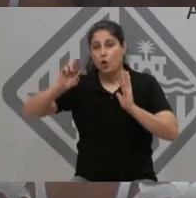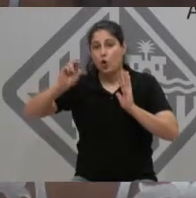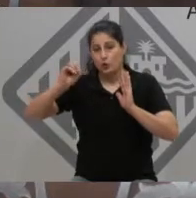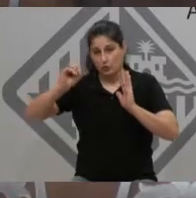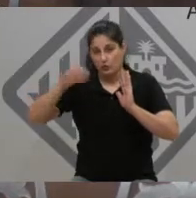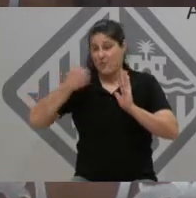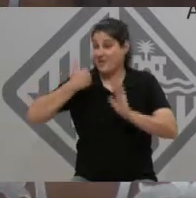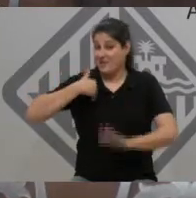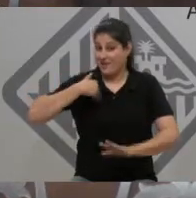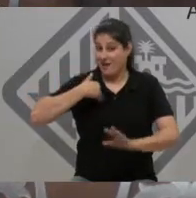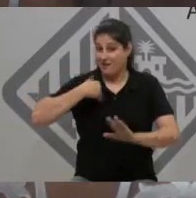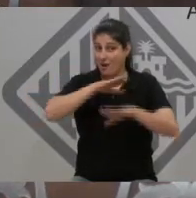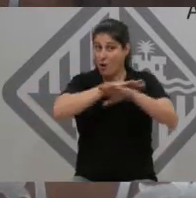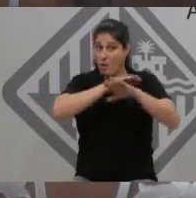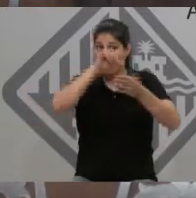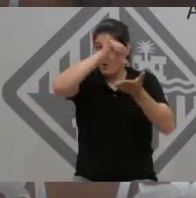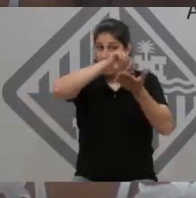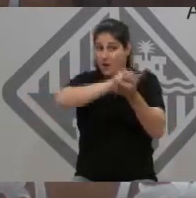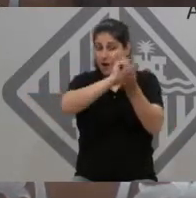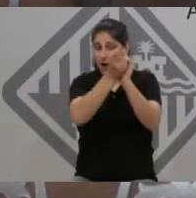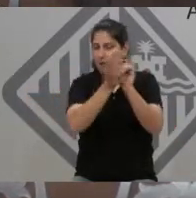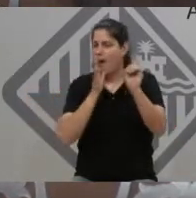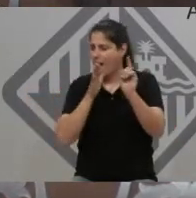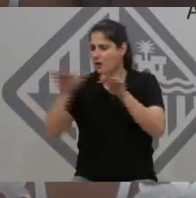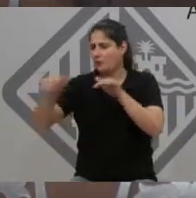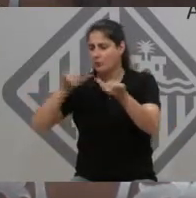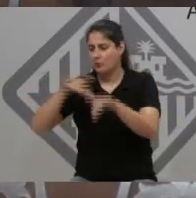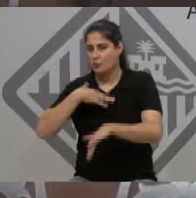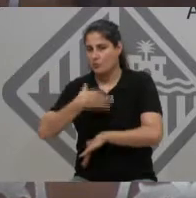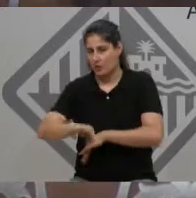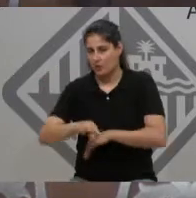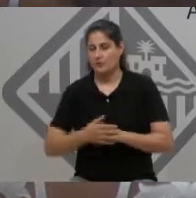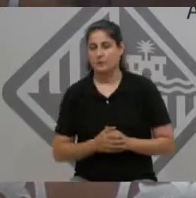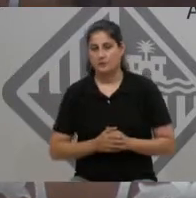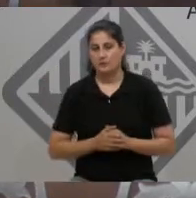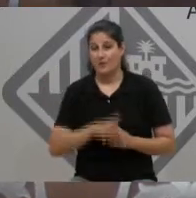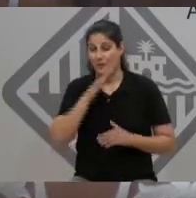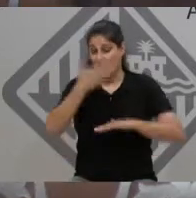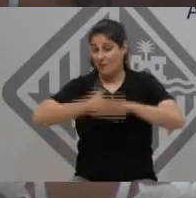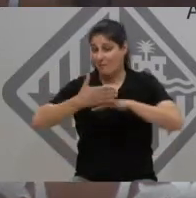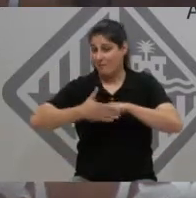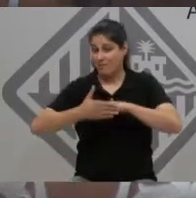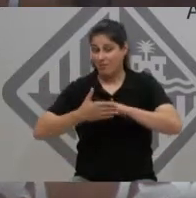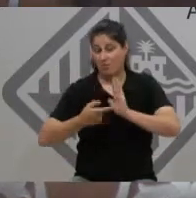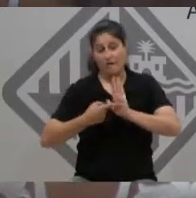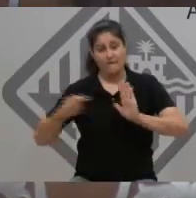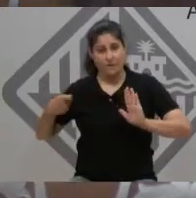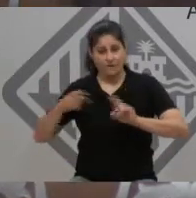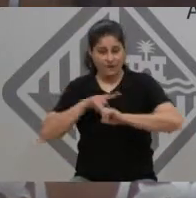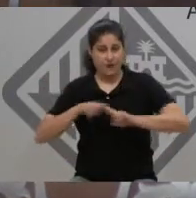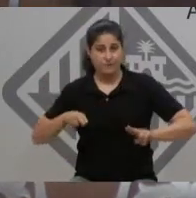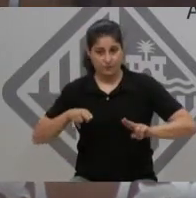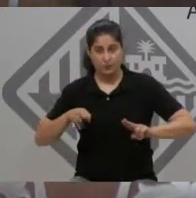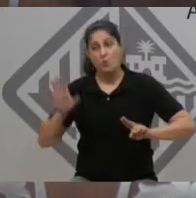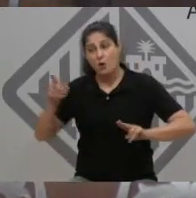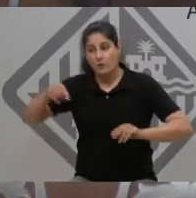un cambio en el gobierno central, creemos que este impedimento ya se puede suprimir o se puede trabajar para